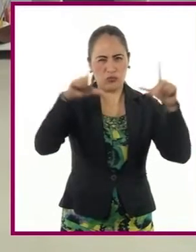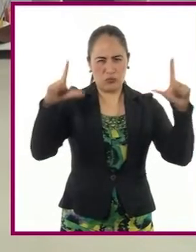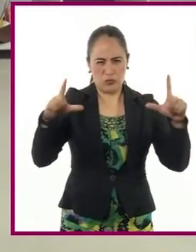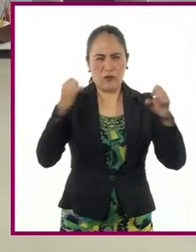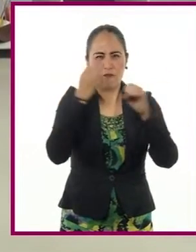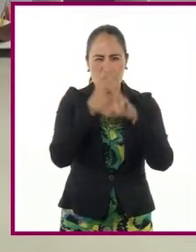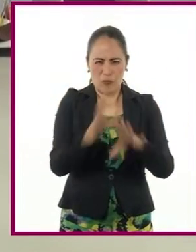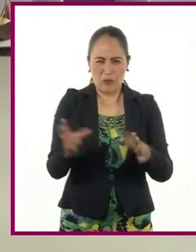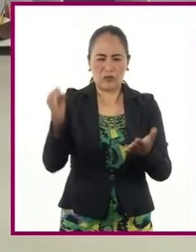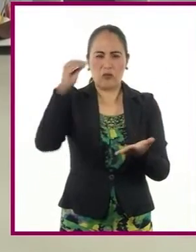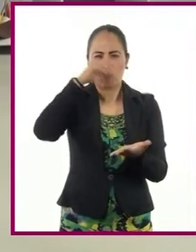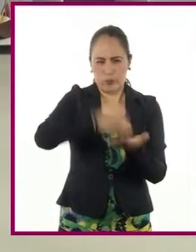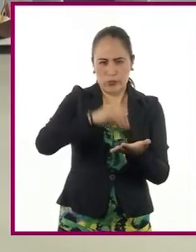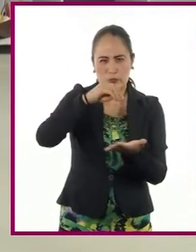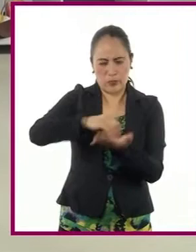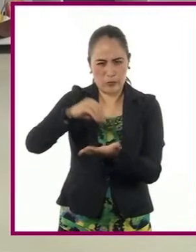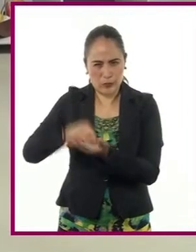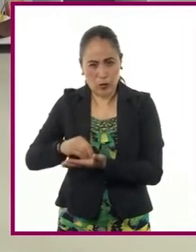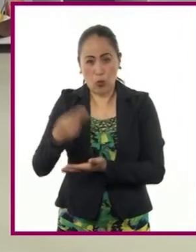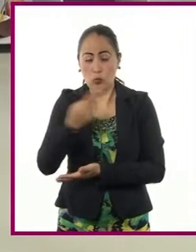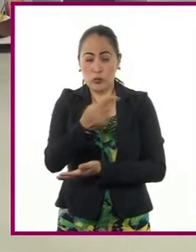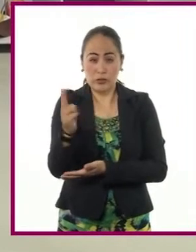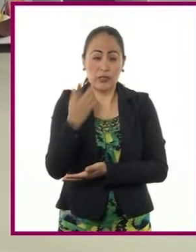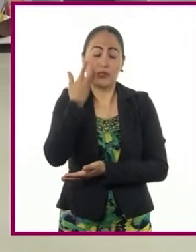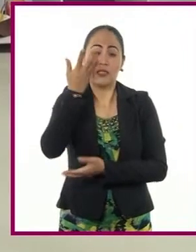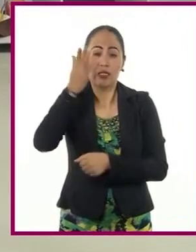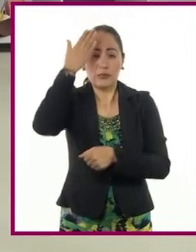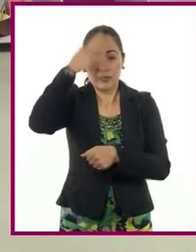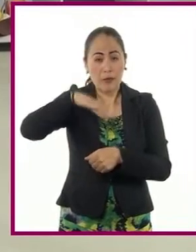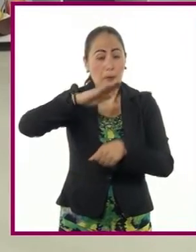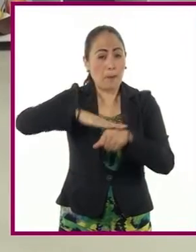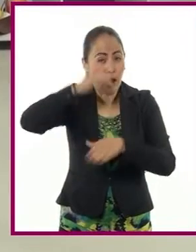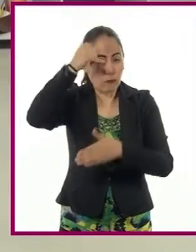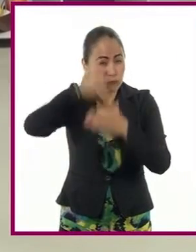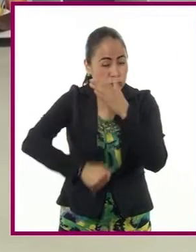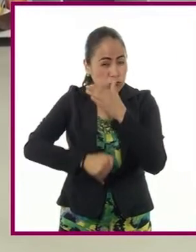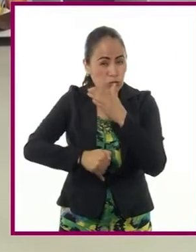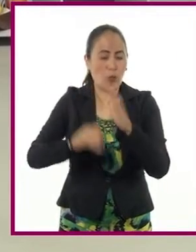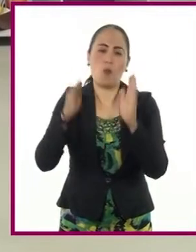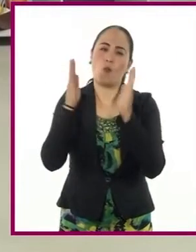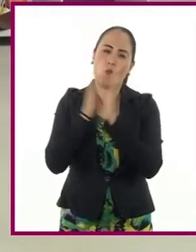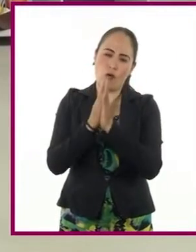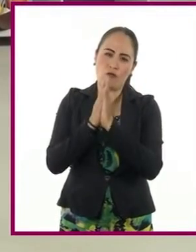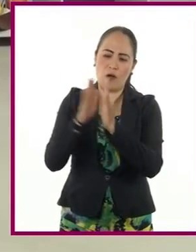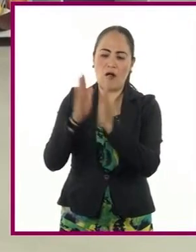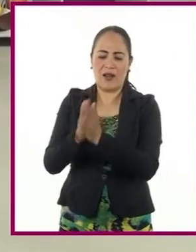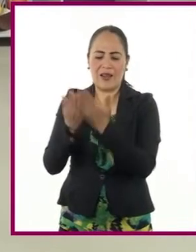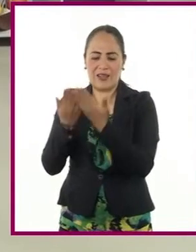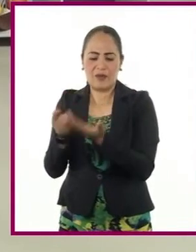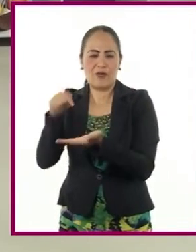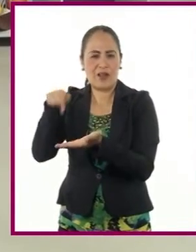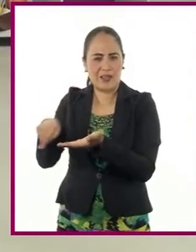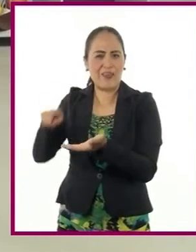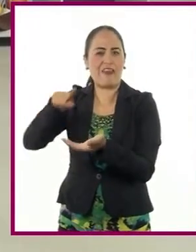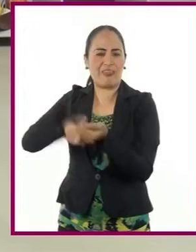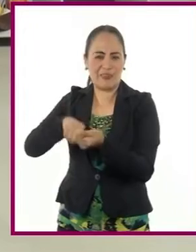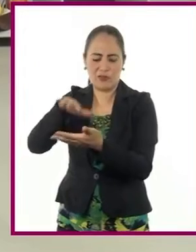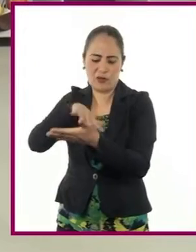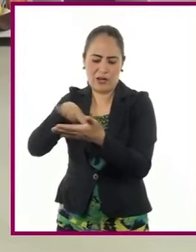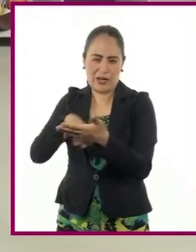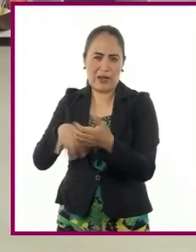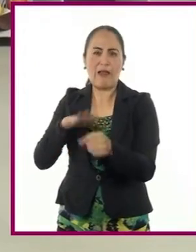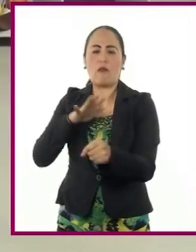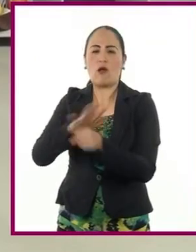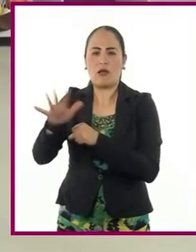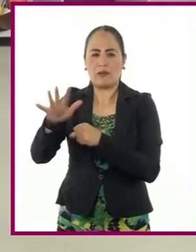requerida. Si desean saber un poco más del tema, apóyense en su libro de texto. Ubiquen el tema